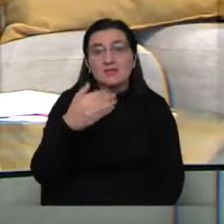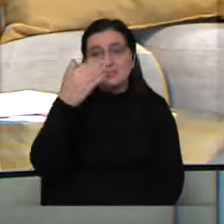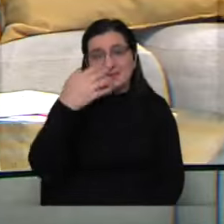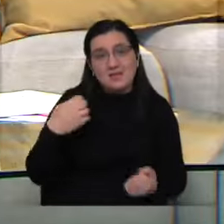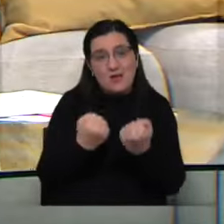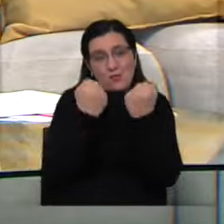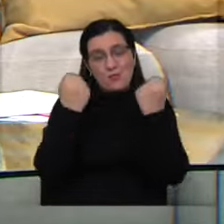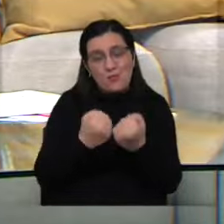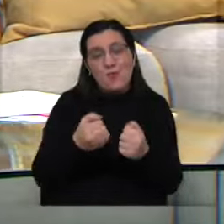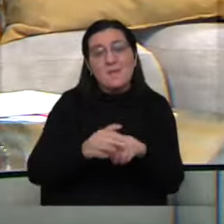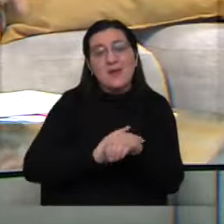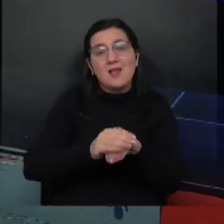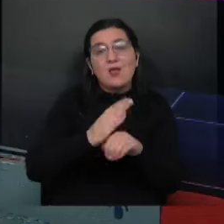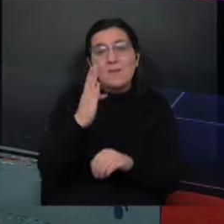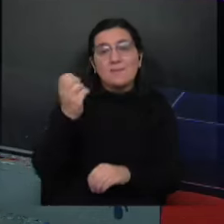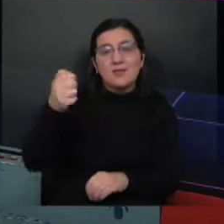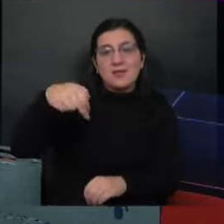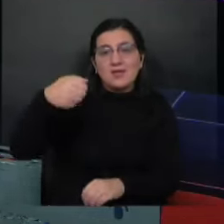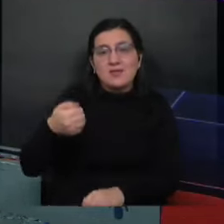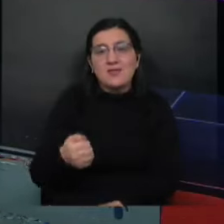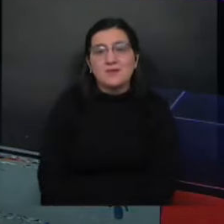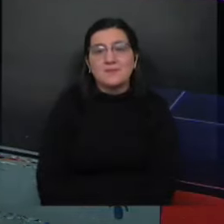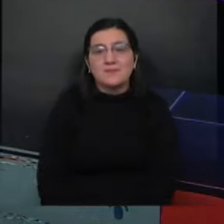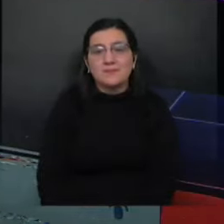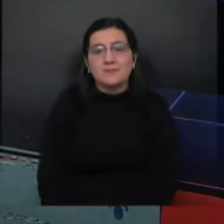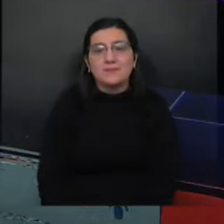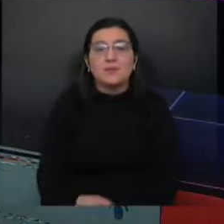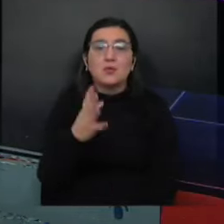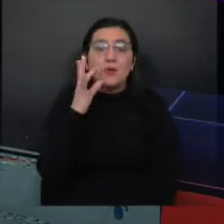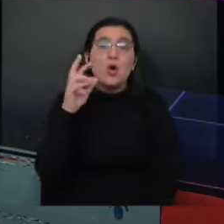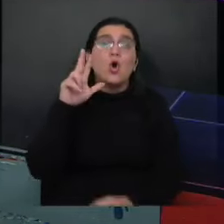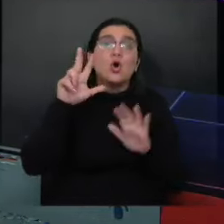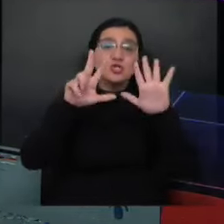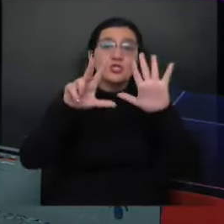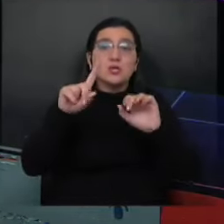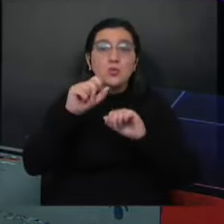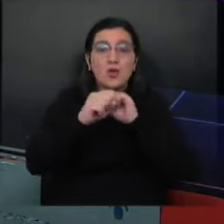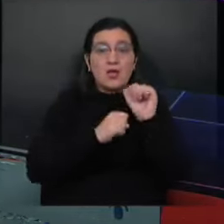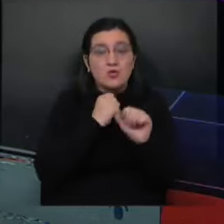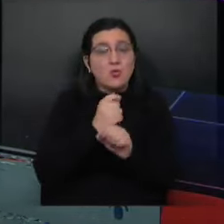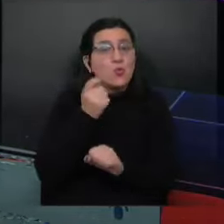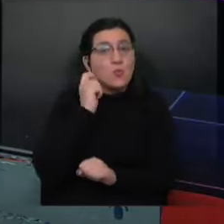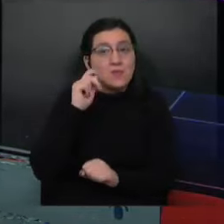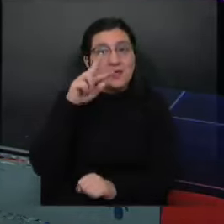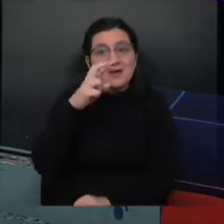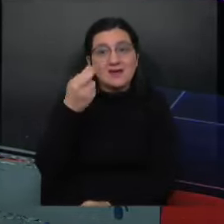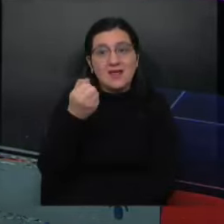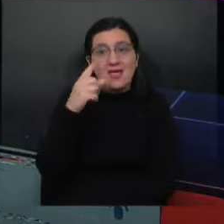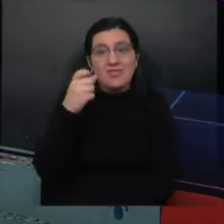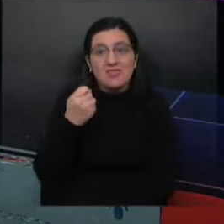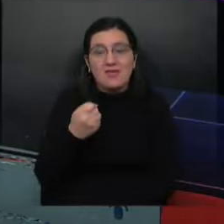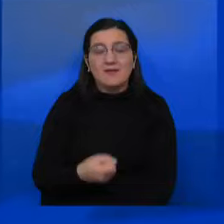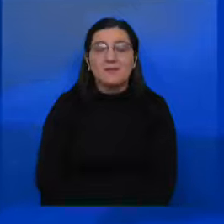Saludos anio pelado peñ mand un saludito corazón que brilla disculpas 81 años cumple rada hoy